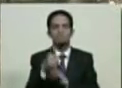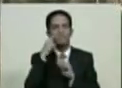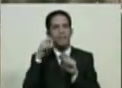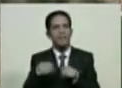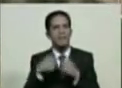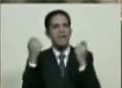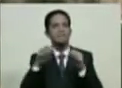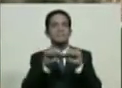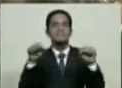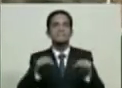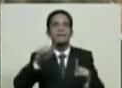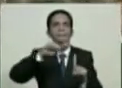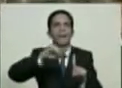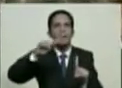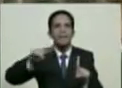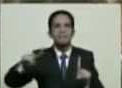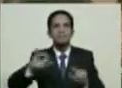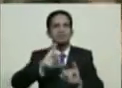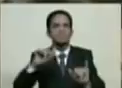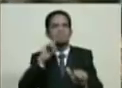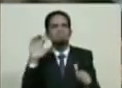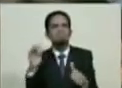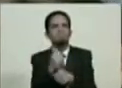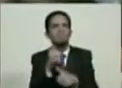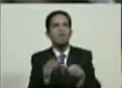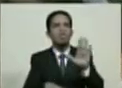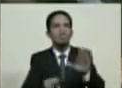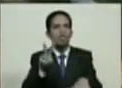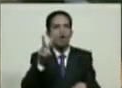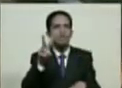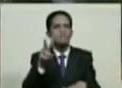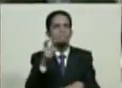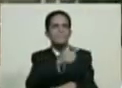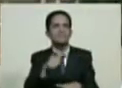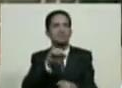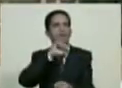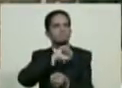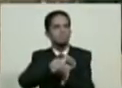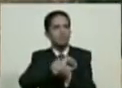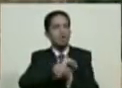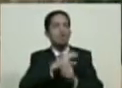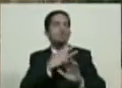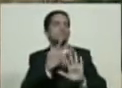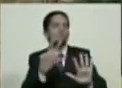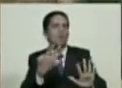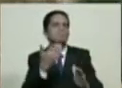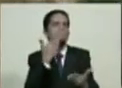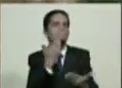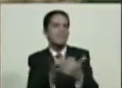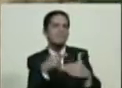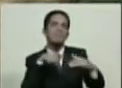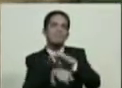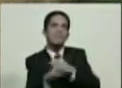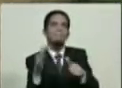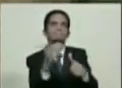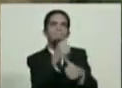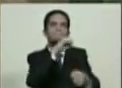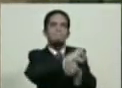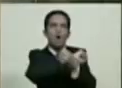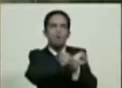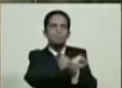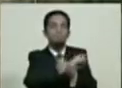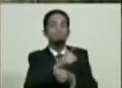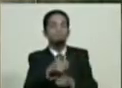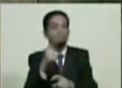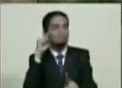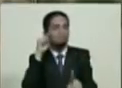sistema eléctrico ya se encuentran detenidas 12 personas y al menos 9 están solicitadas. La meta, derrotar con estas mafias